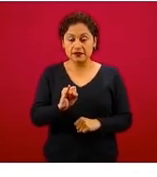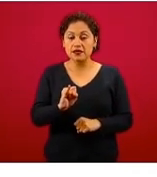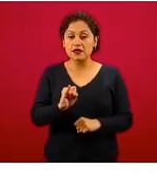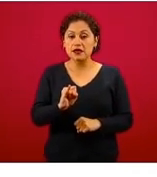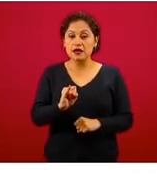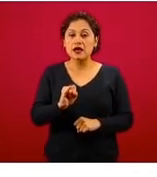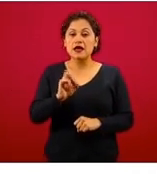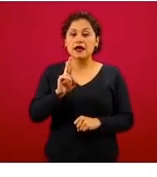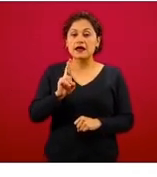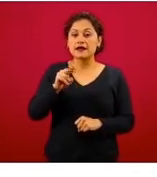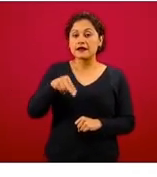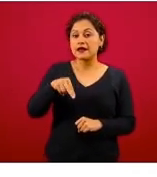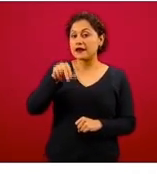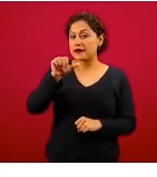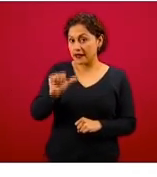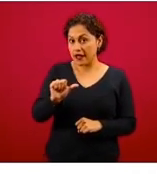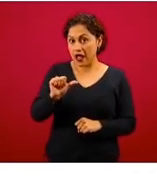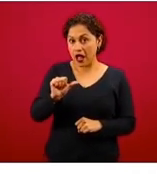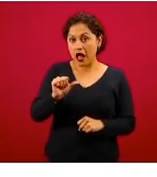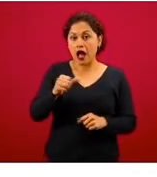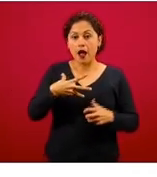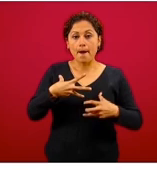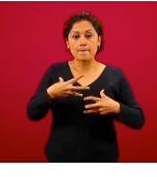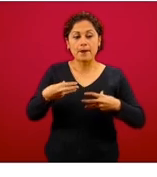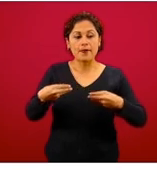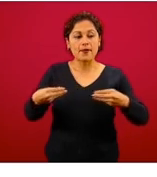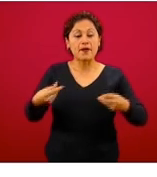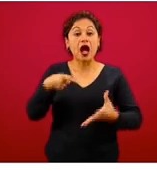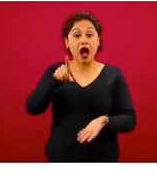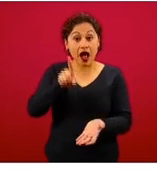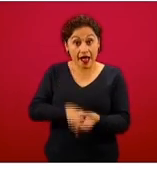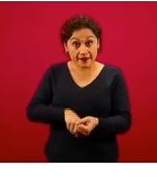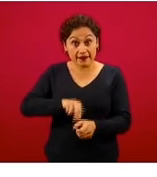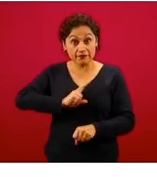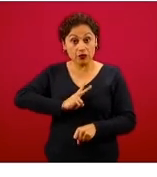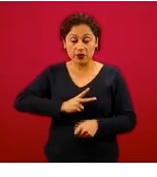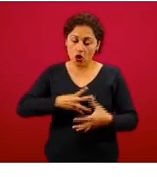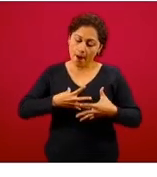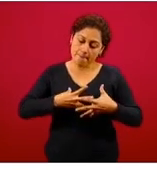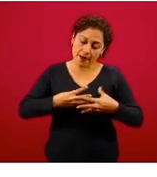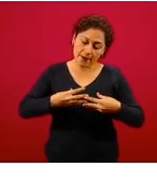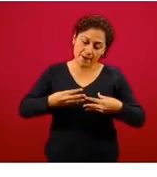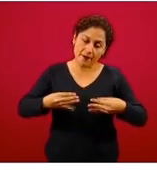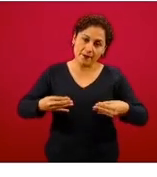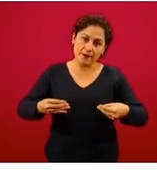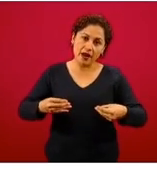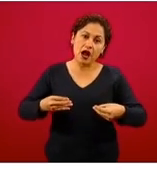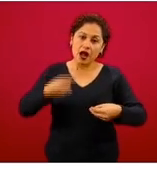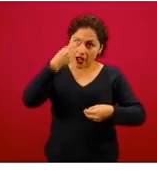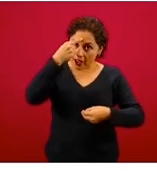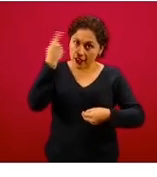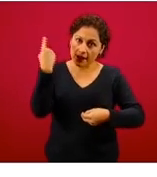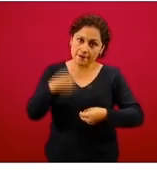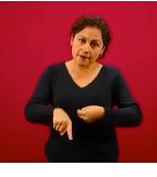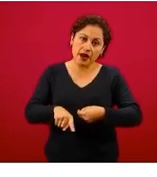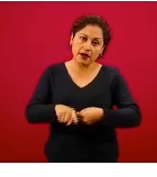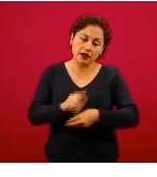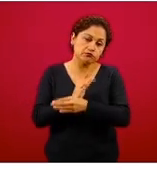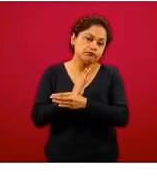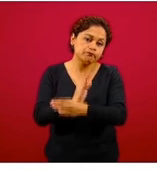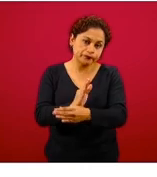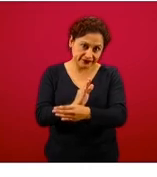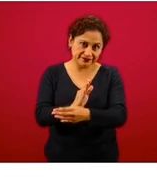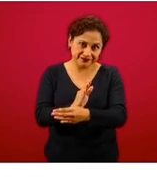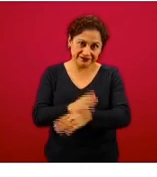el RNA enzymatic se process replica and y sale integration nuevamente and genetic para poder material integration protegerse a través processes. de una de estas